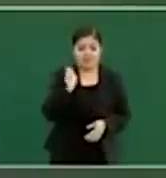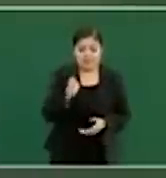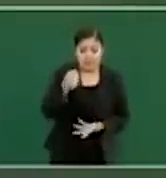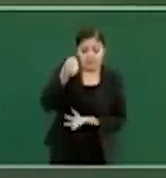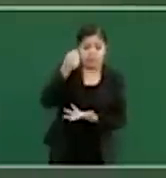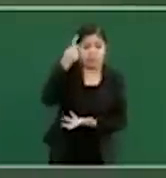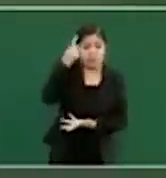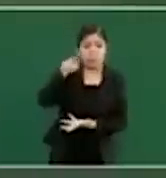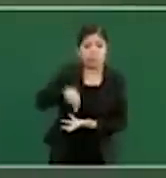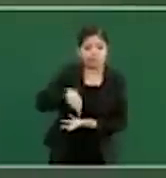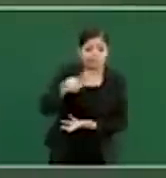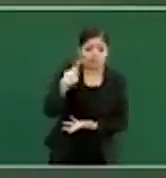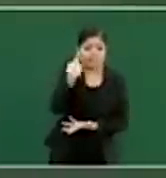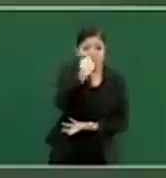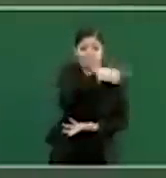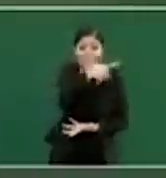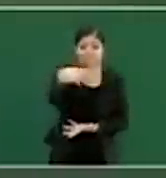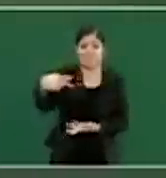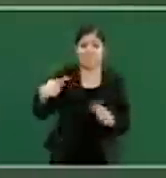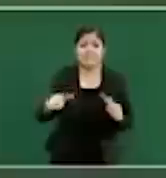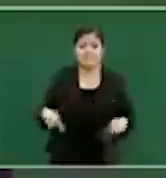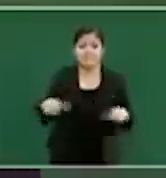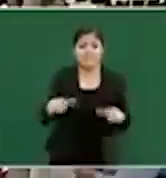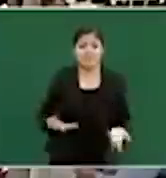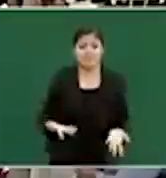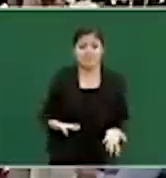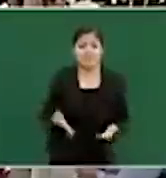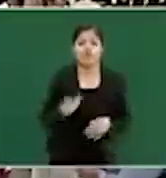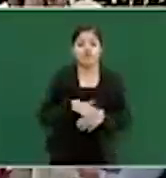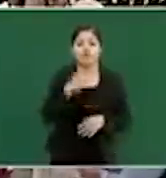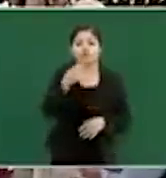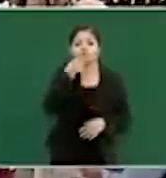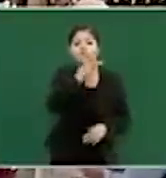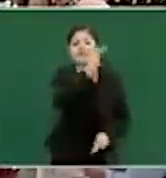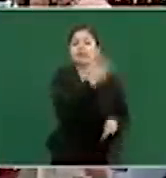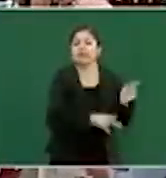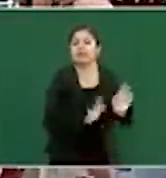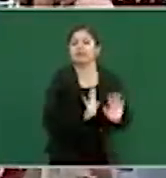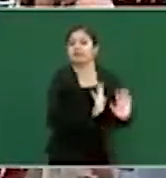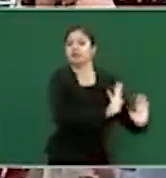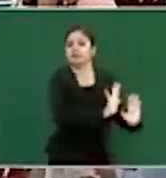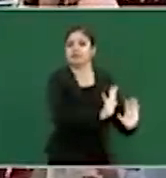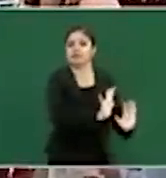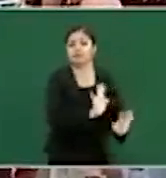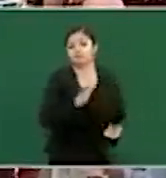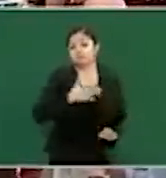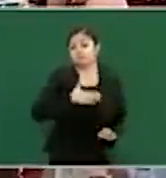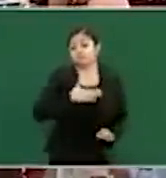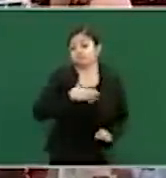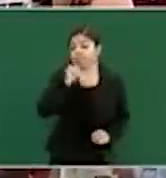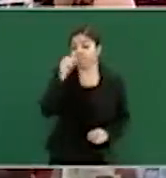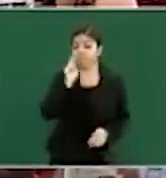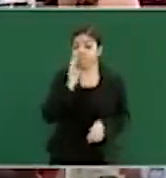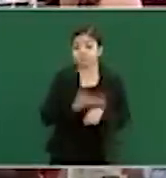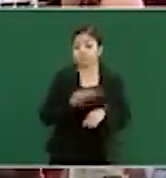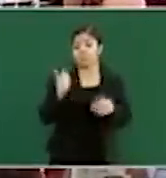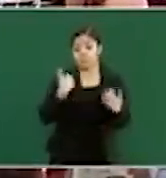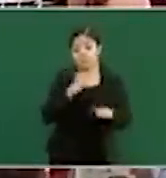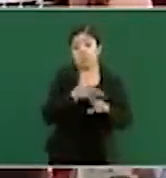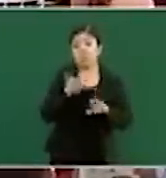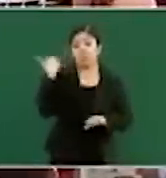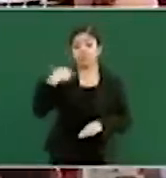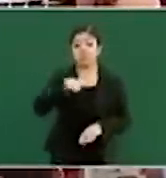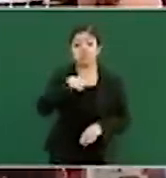pueblo. Entonces, no es nada más decir, ahí se queda, no nos corresponde, no lo